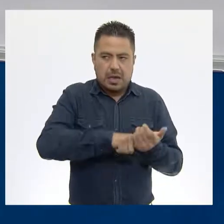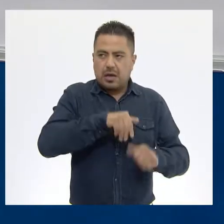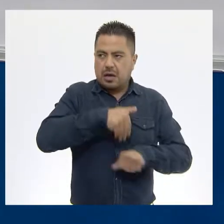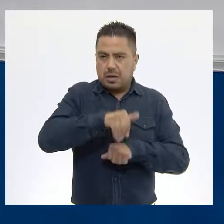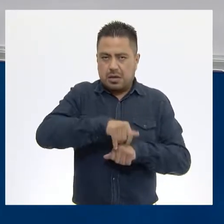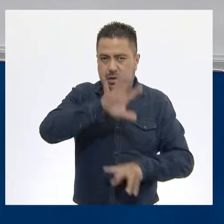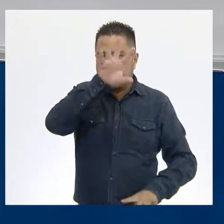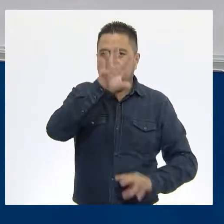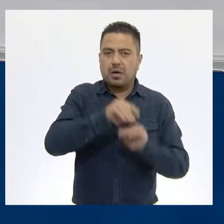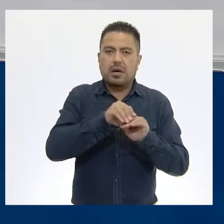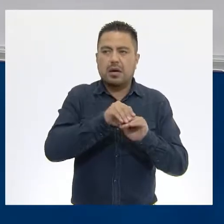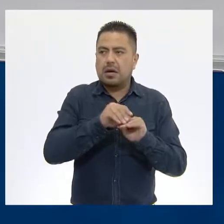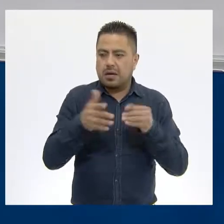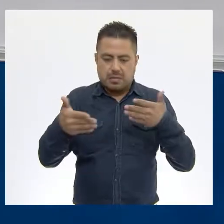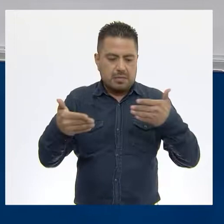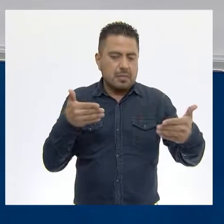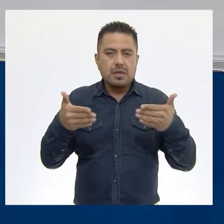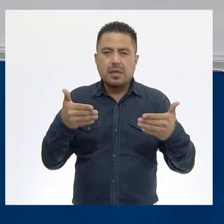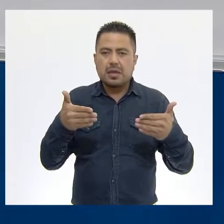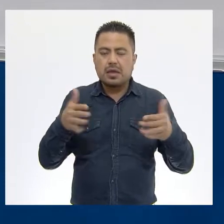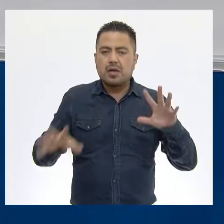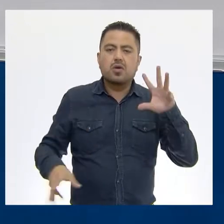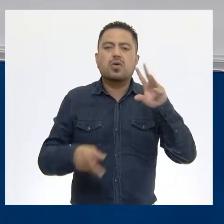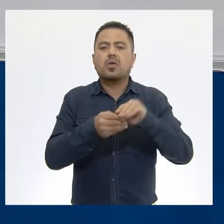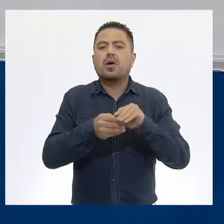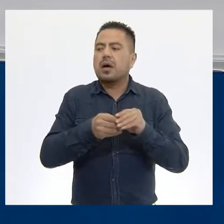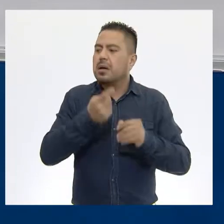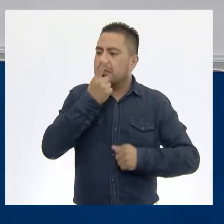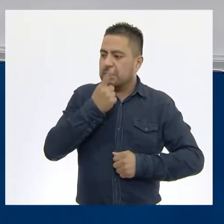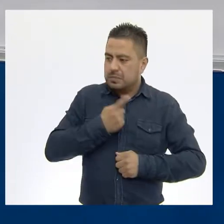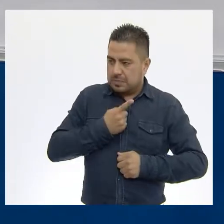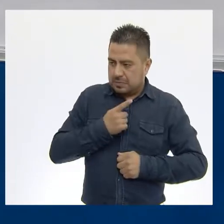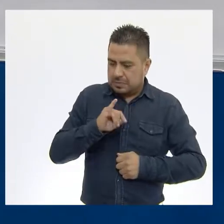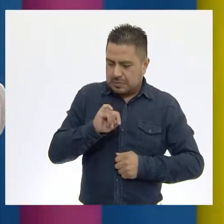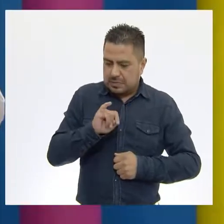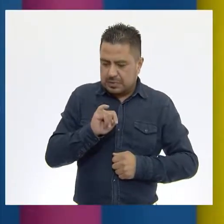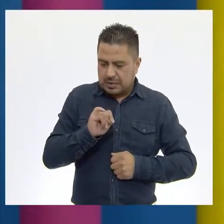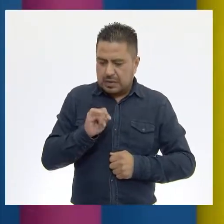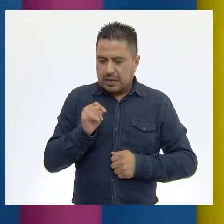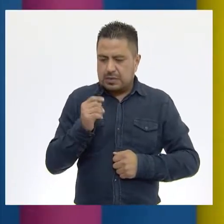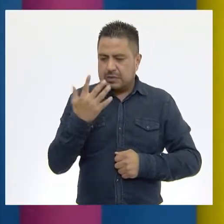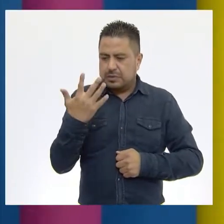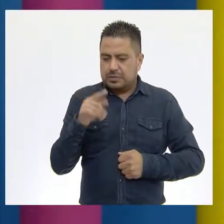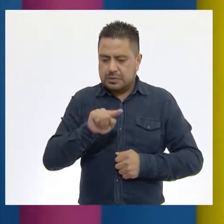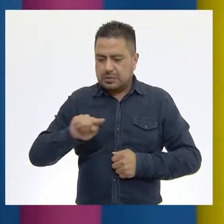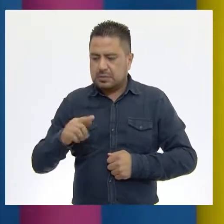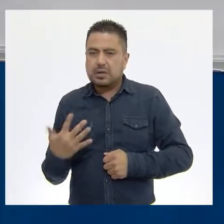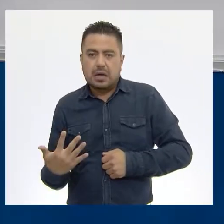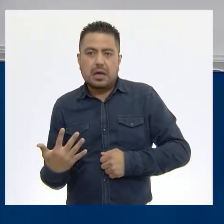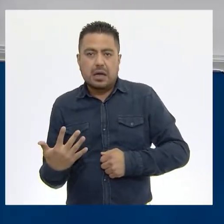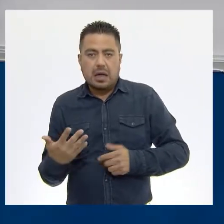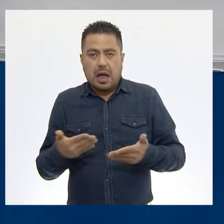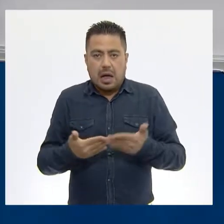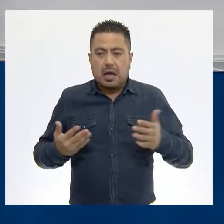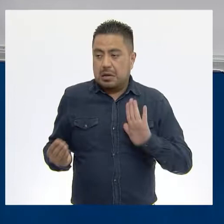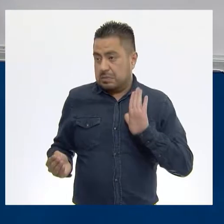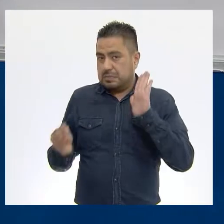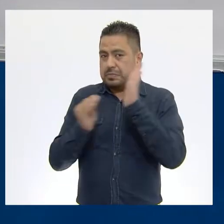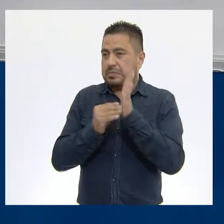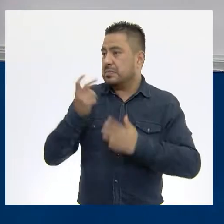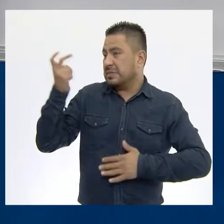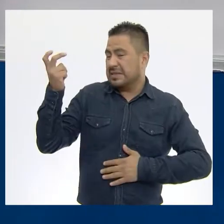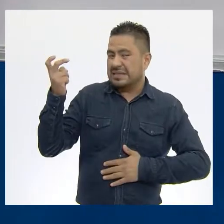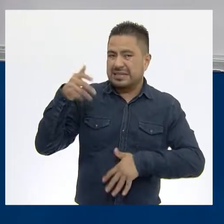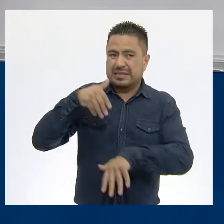como sacamos esta equivalencia, nuestro entero, ¿cuánto tendría que ser? 5/5. Muy bien. Lo voy a poner aquí, todavía no